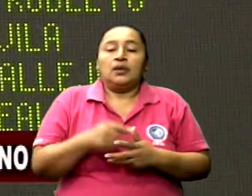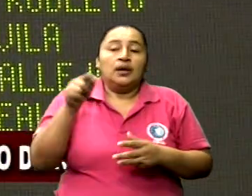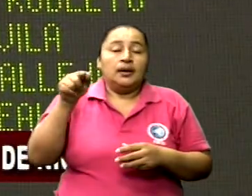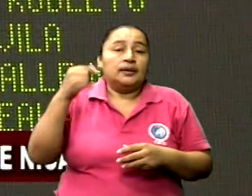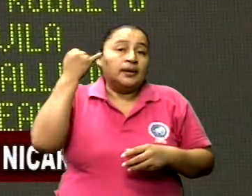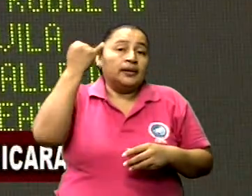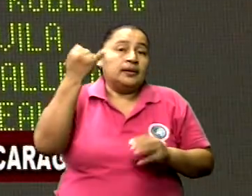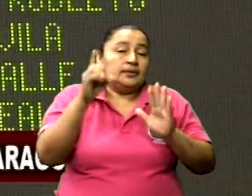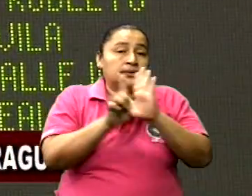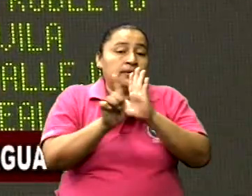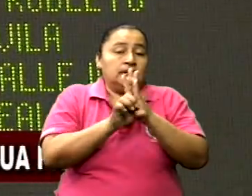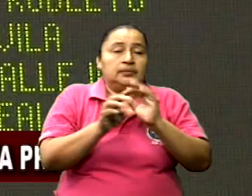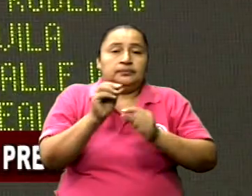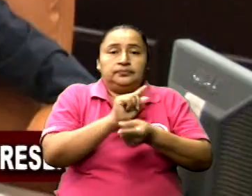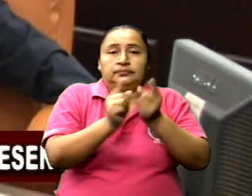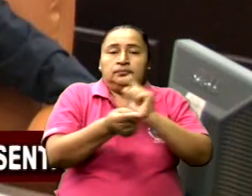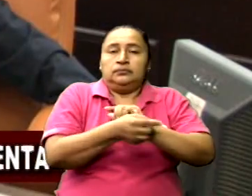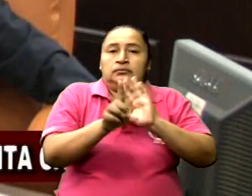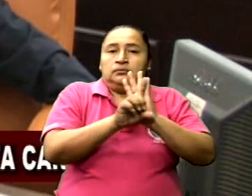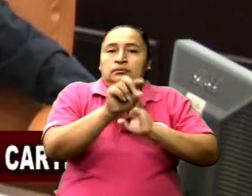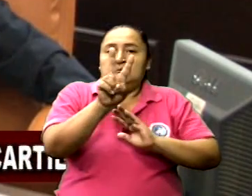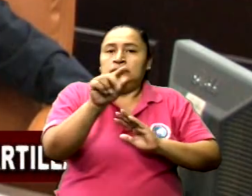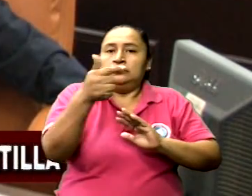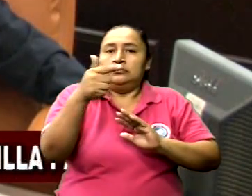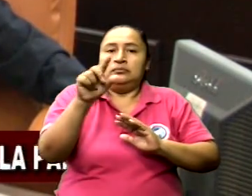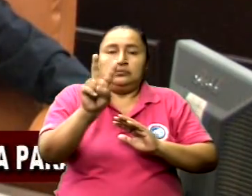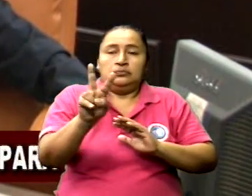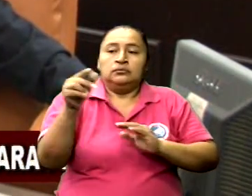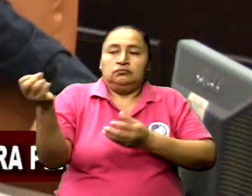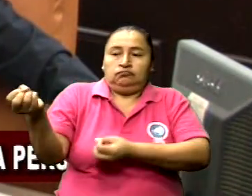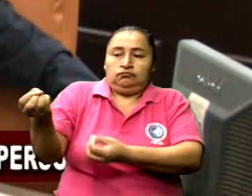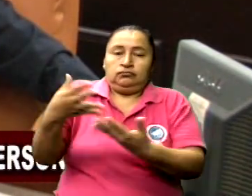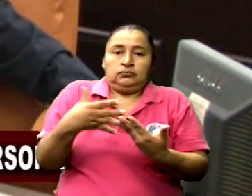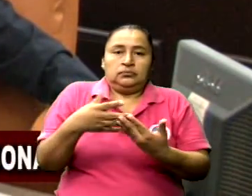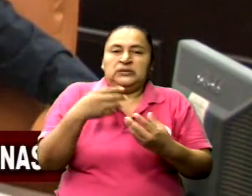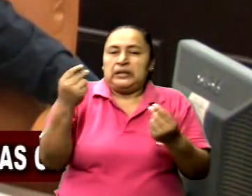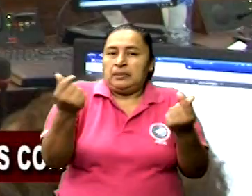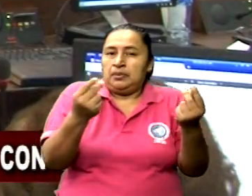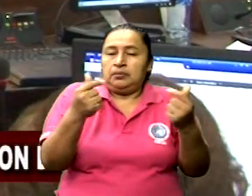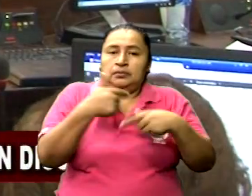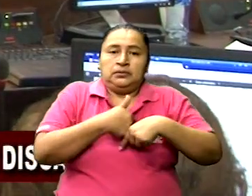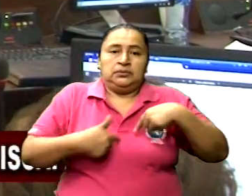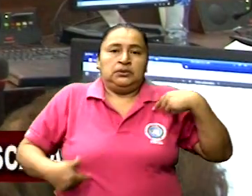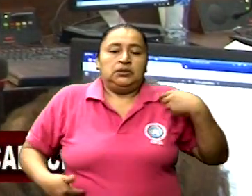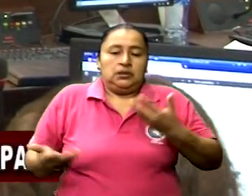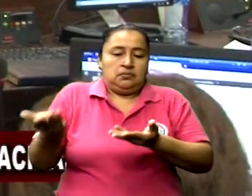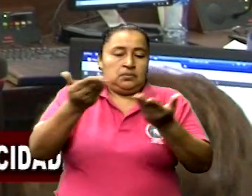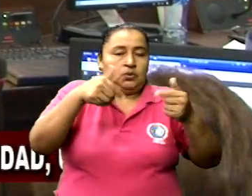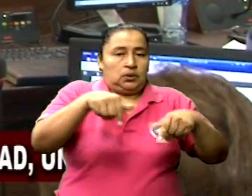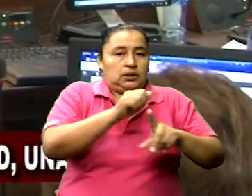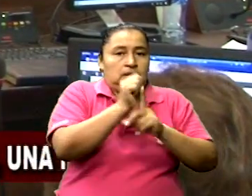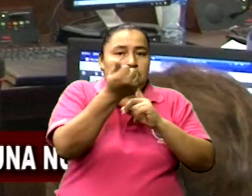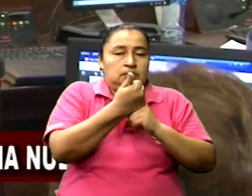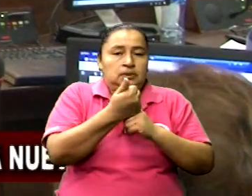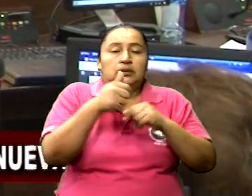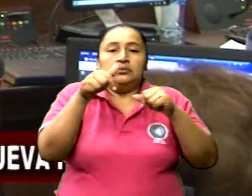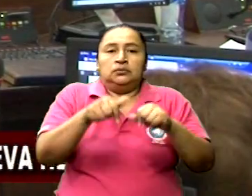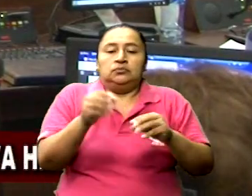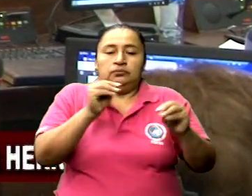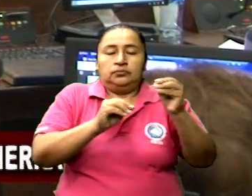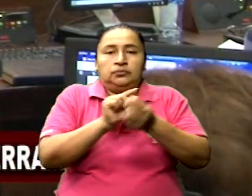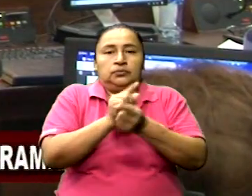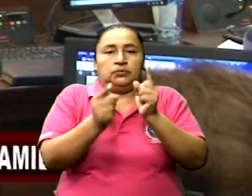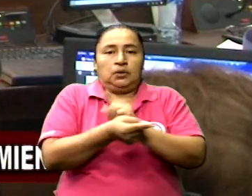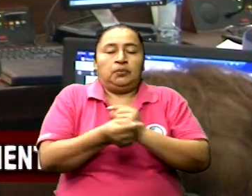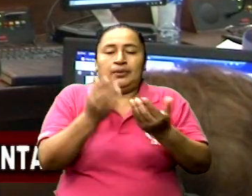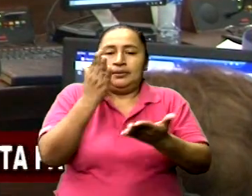iniciativa de reforma a la Ley 272 fue enviada con trámite de urgencia por la Presidencia de la República. En la modificación